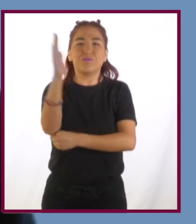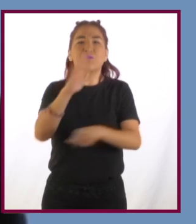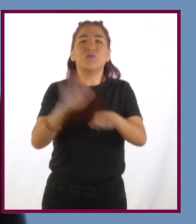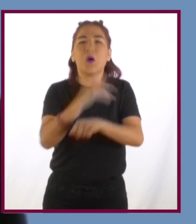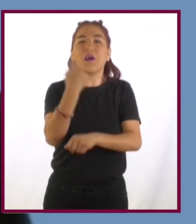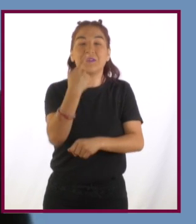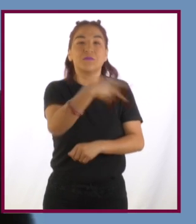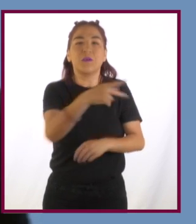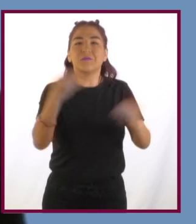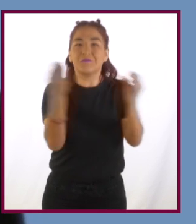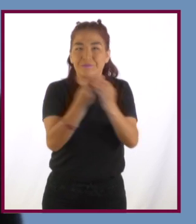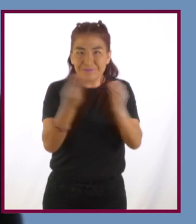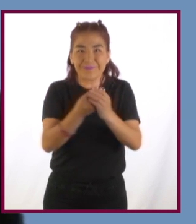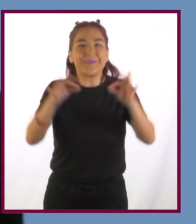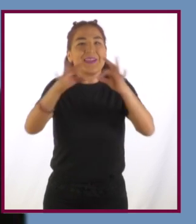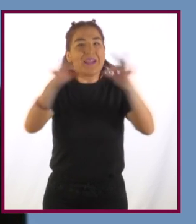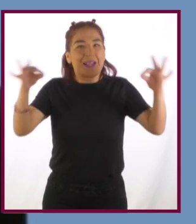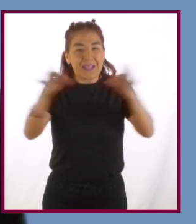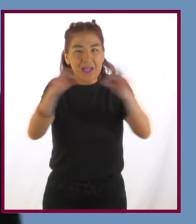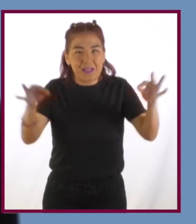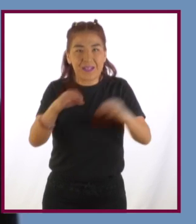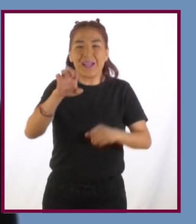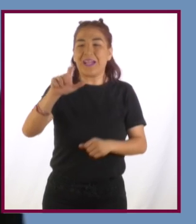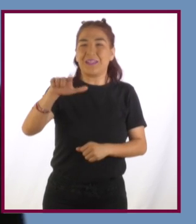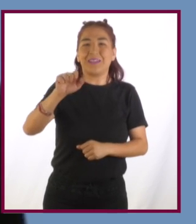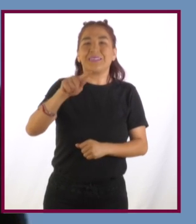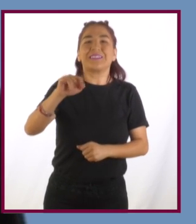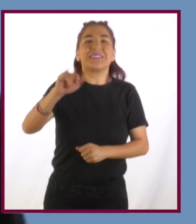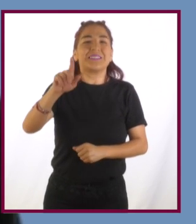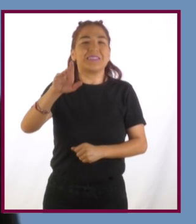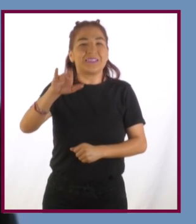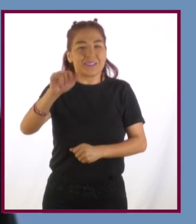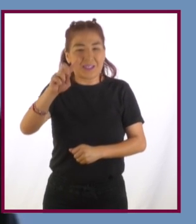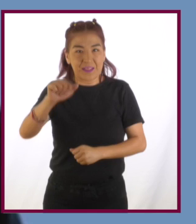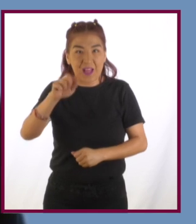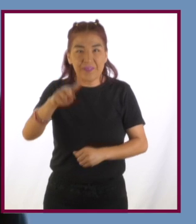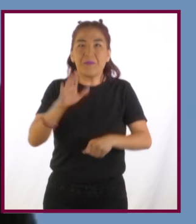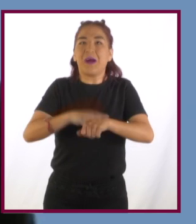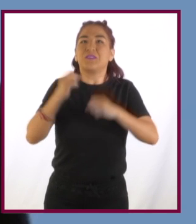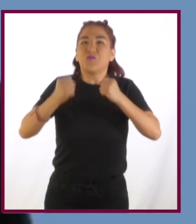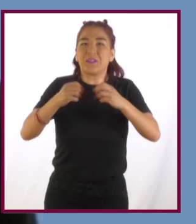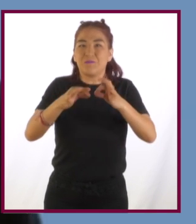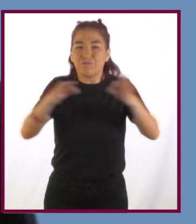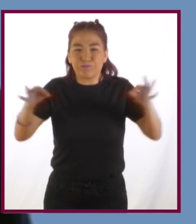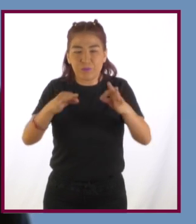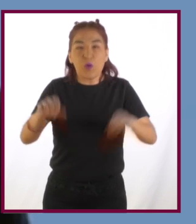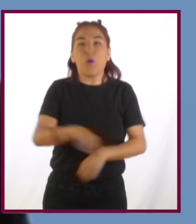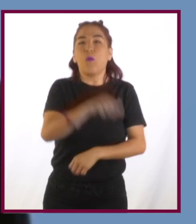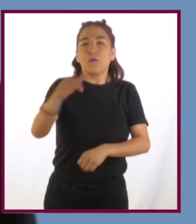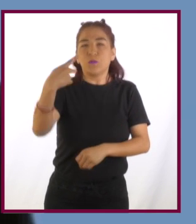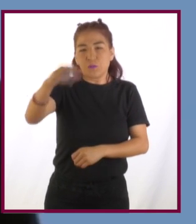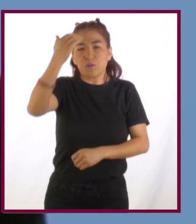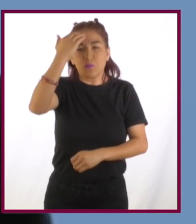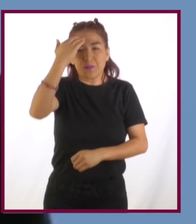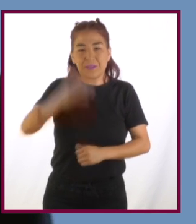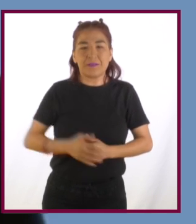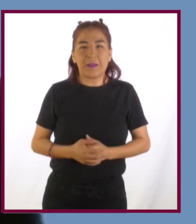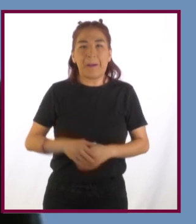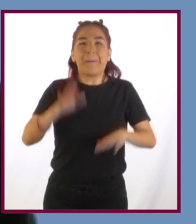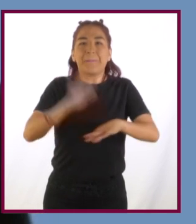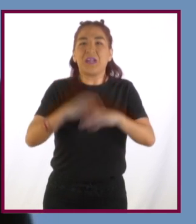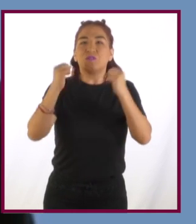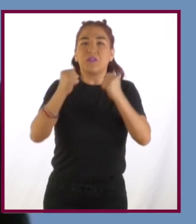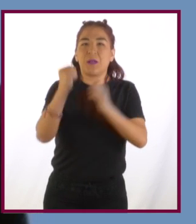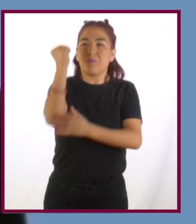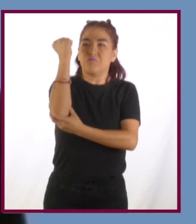y ese movimiento se debe a las propiedades elásticas, elasticidad en este caso, constante rigidez, y también a otras que se conocen